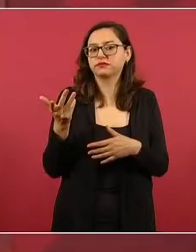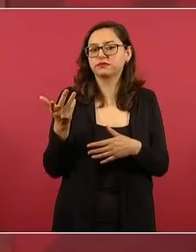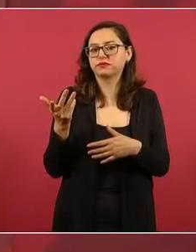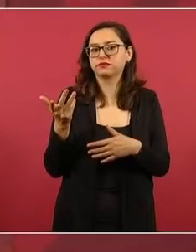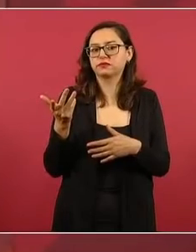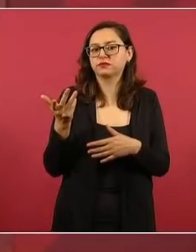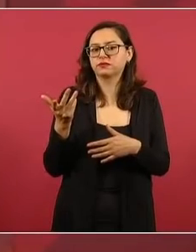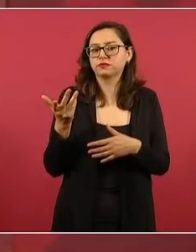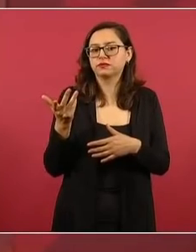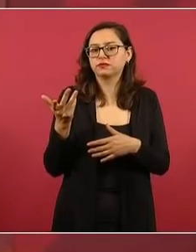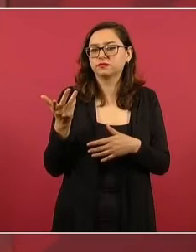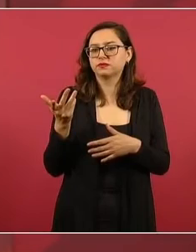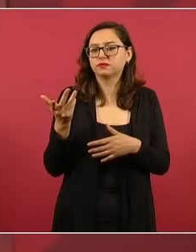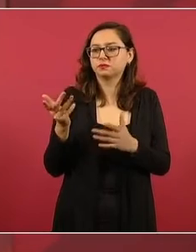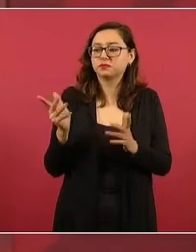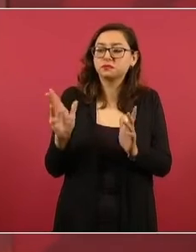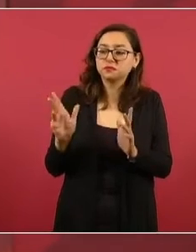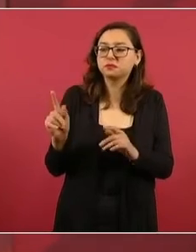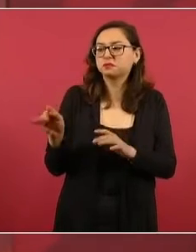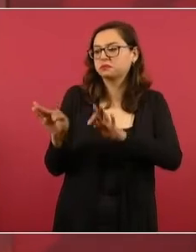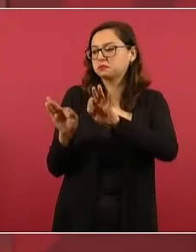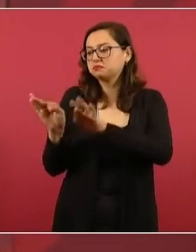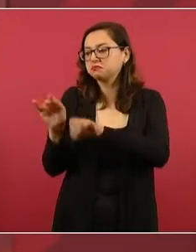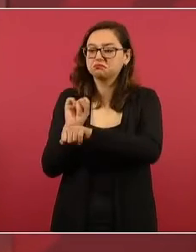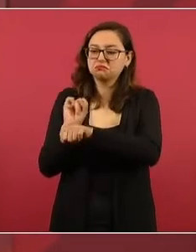que es profesional.